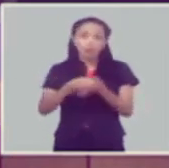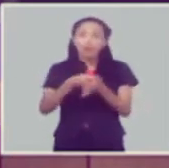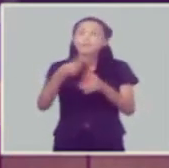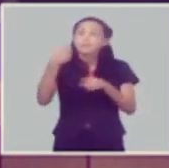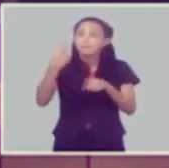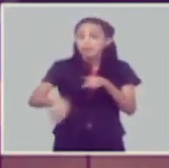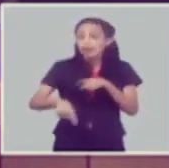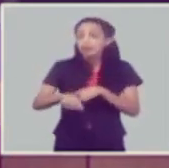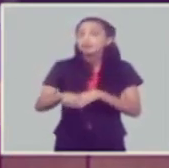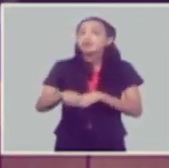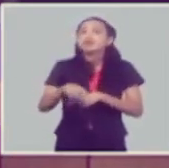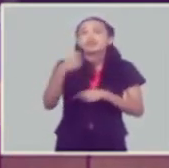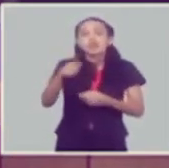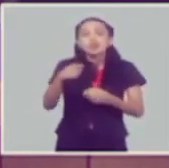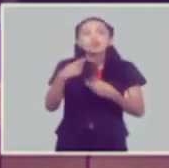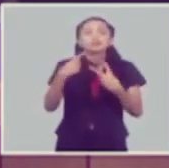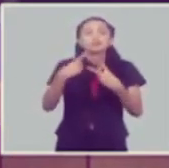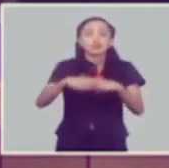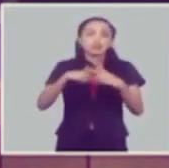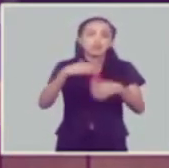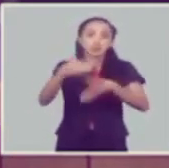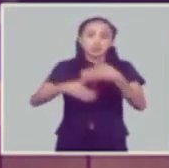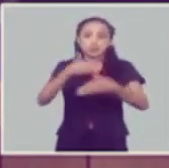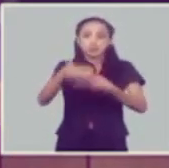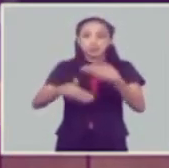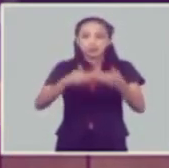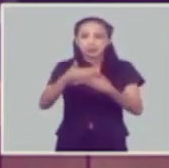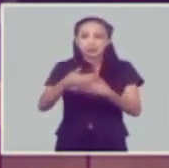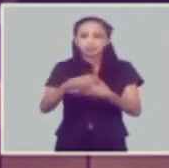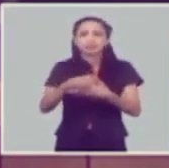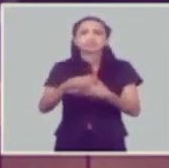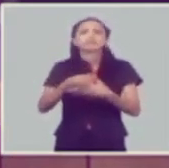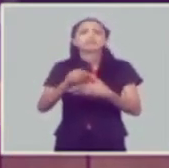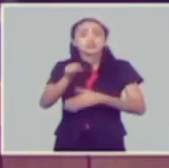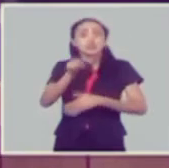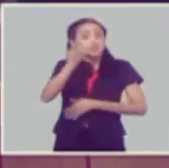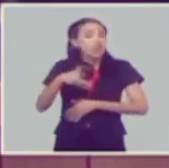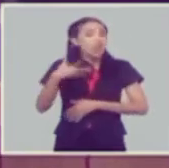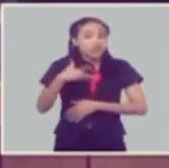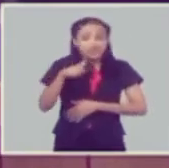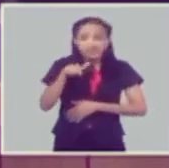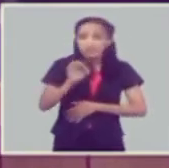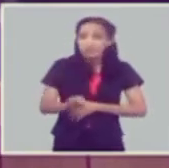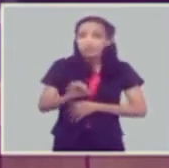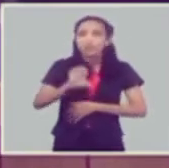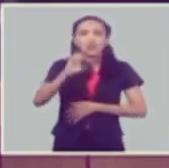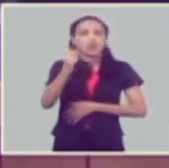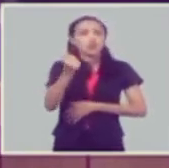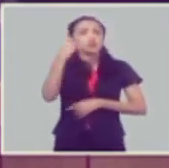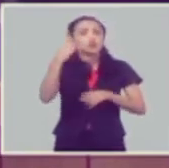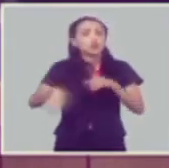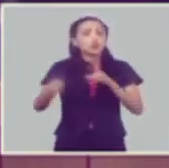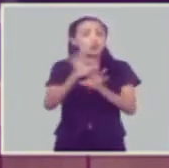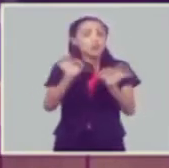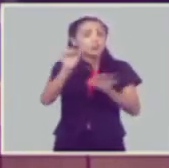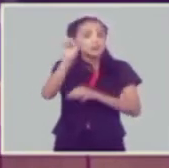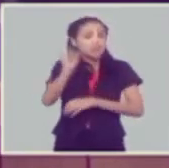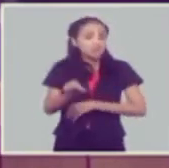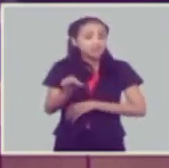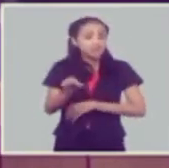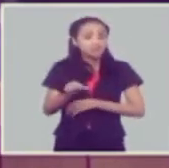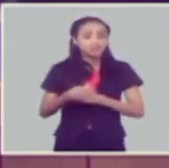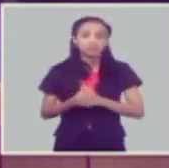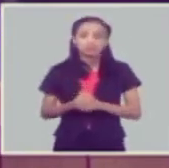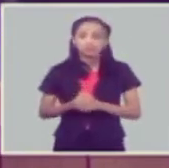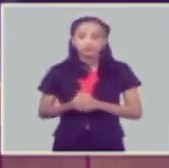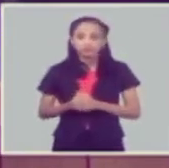canalizarlas y resolver una contradicción señalada de manera persistente y crítica por economistas y otros expertos, o sea,